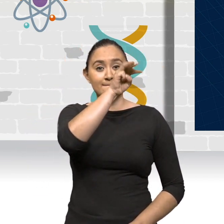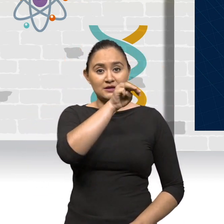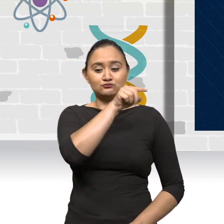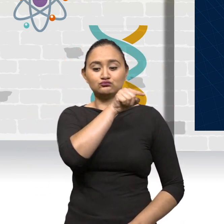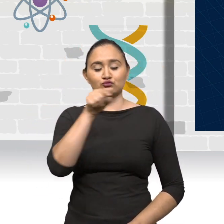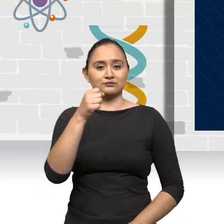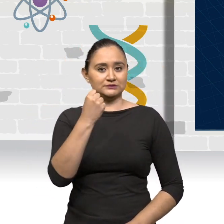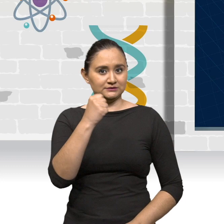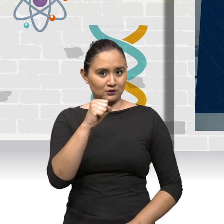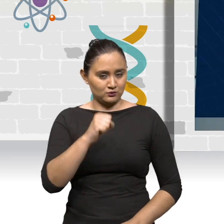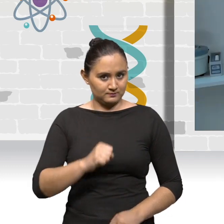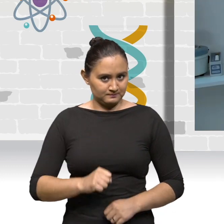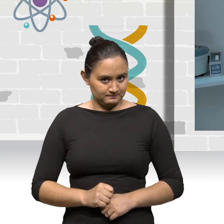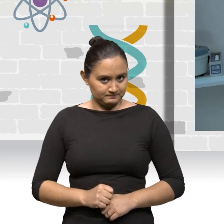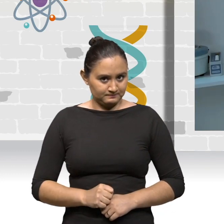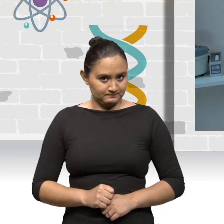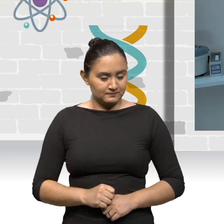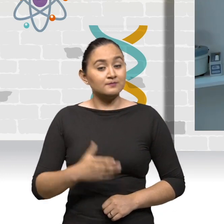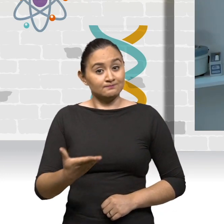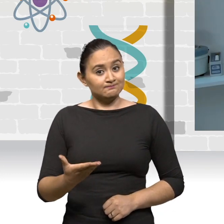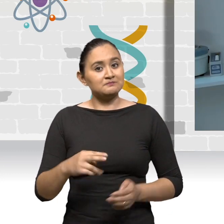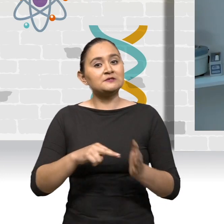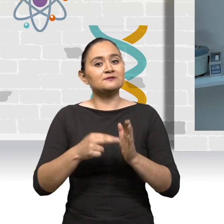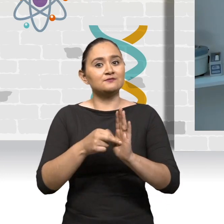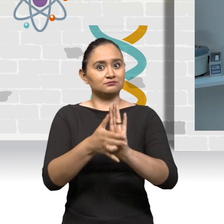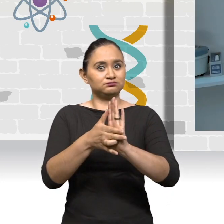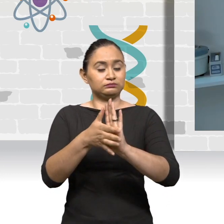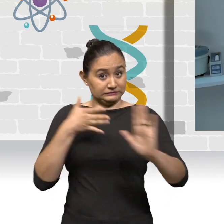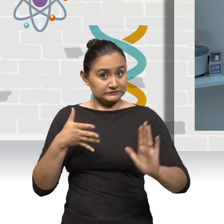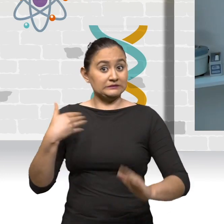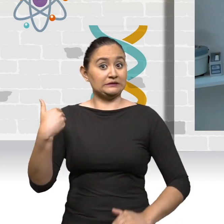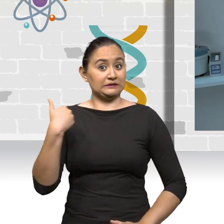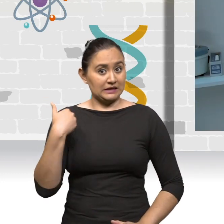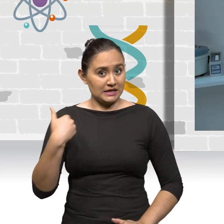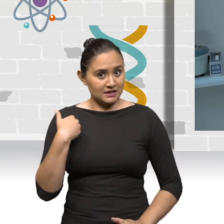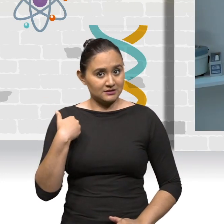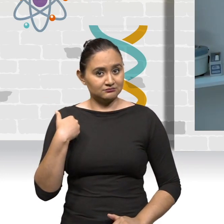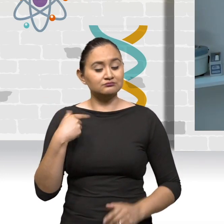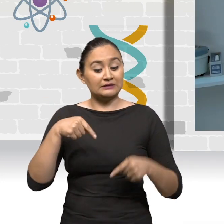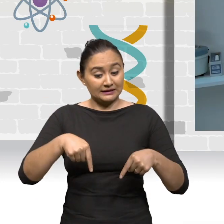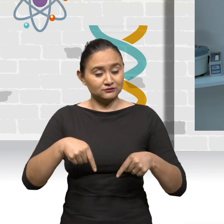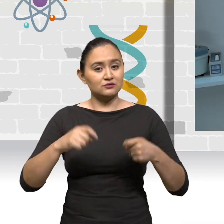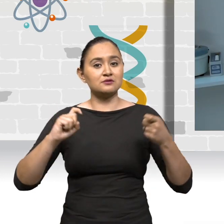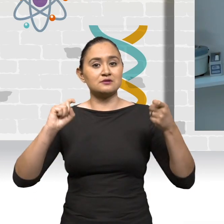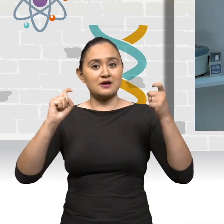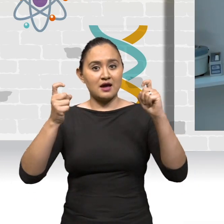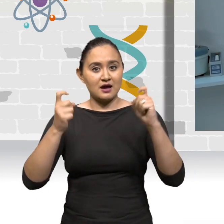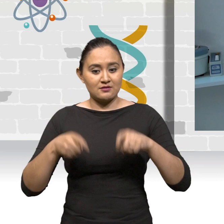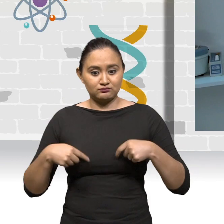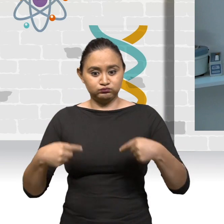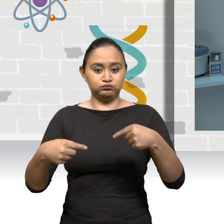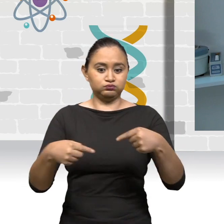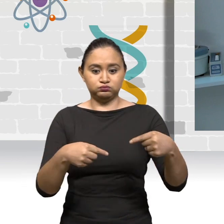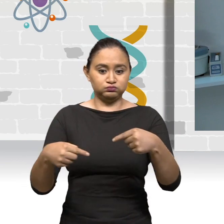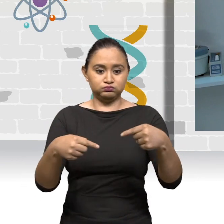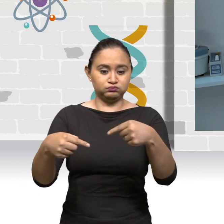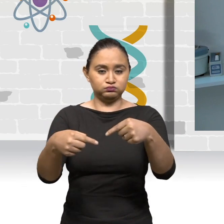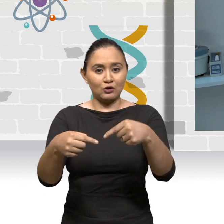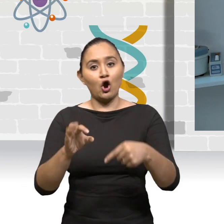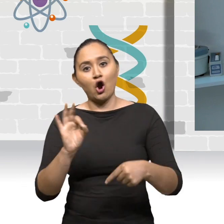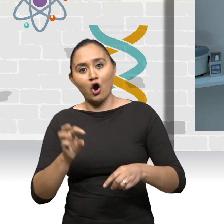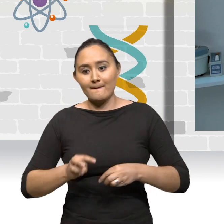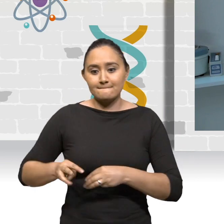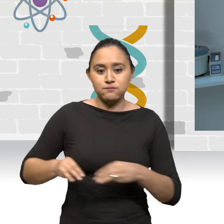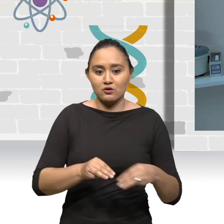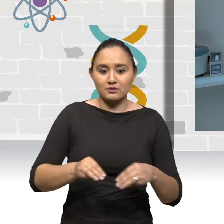sobre segundos al cuadrado. Por lo tanto, si existe aceleración, podemos decir que la velocidad variará, sea en módulo o en